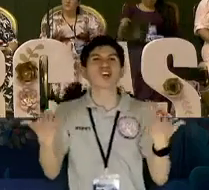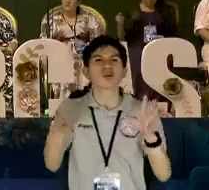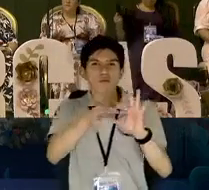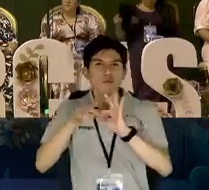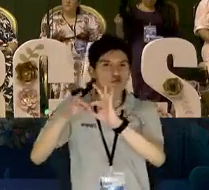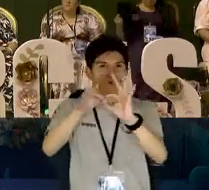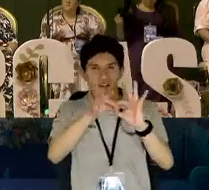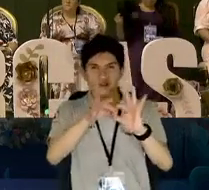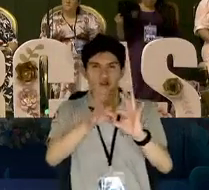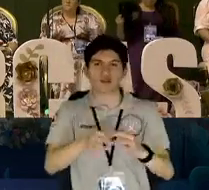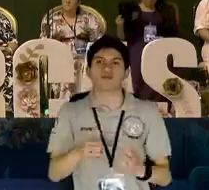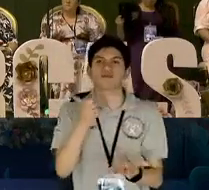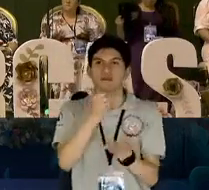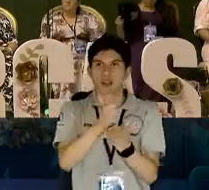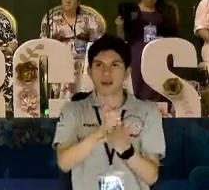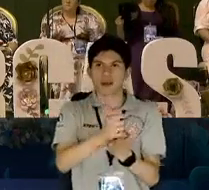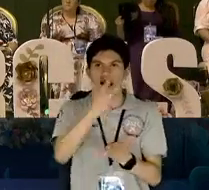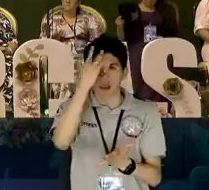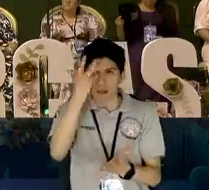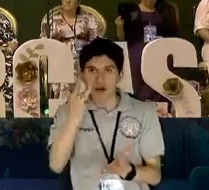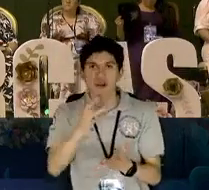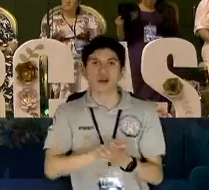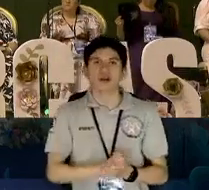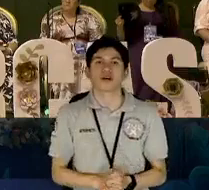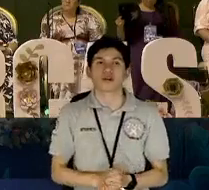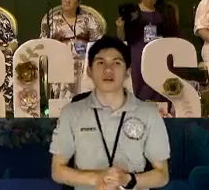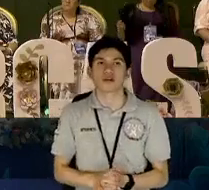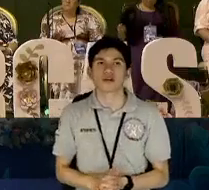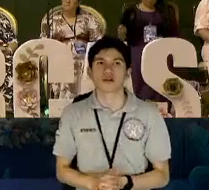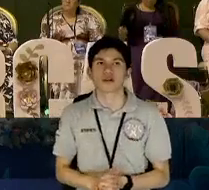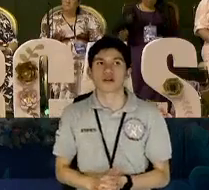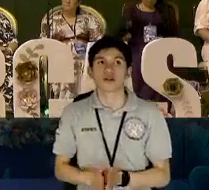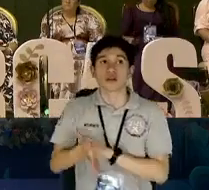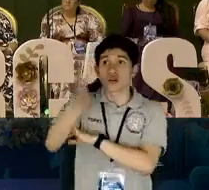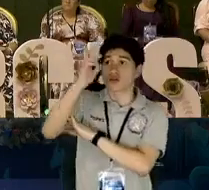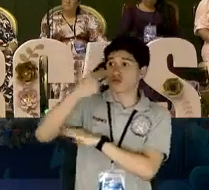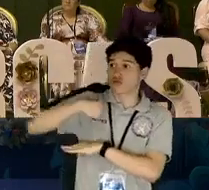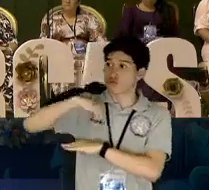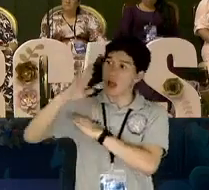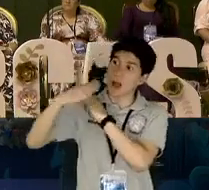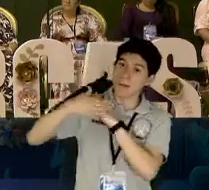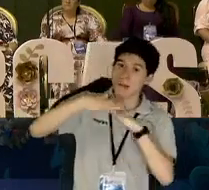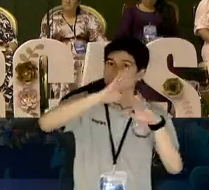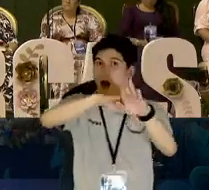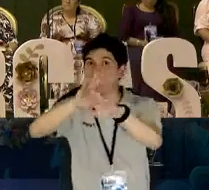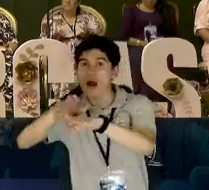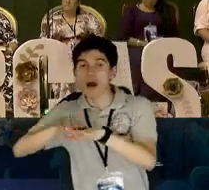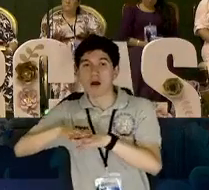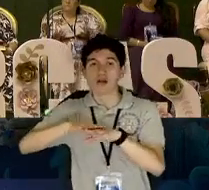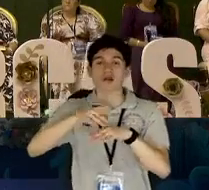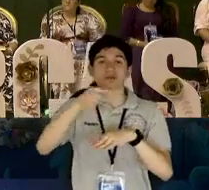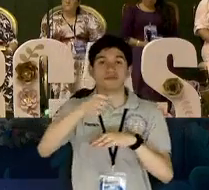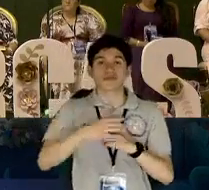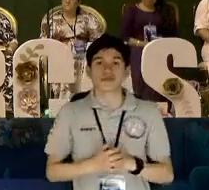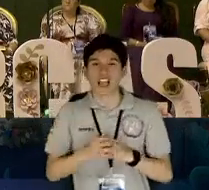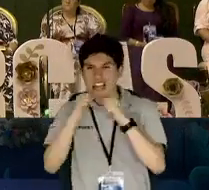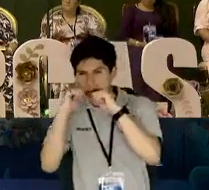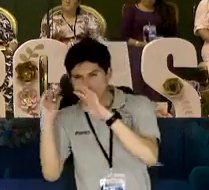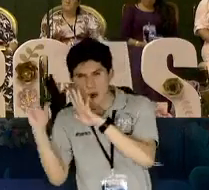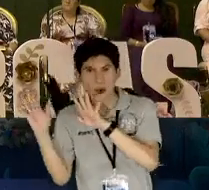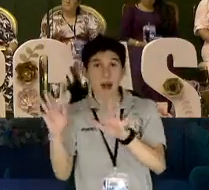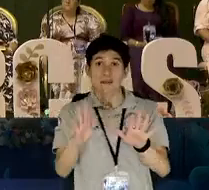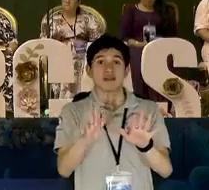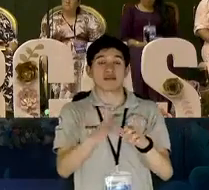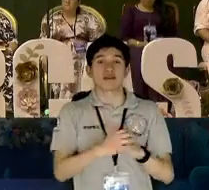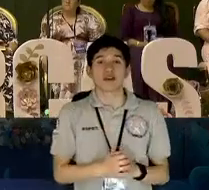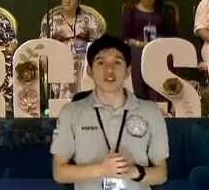Jesús, porque Él fue quien nos envió. Así que hay una bendición declarada en el nombre del Señor. Y